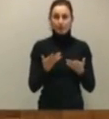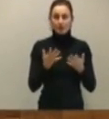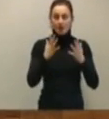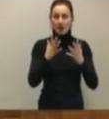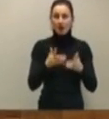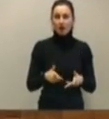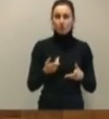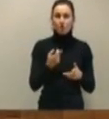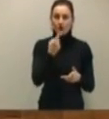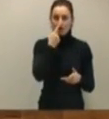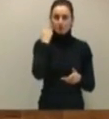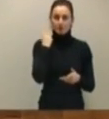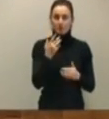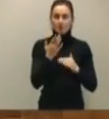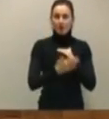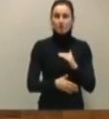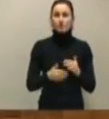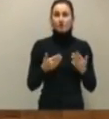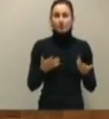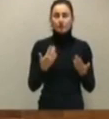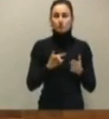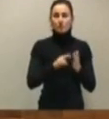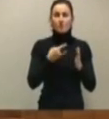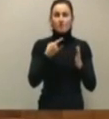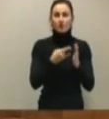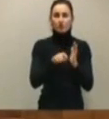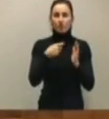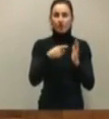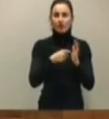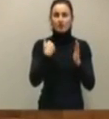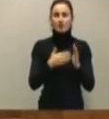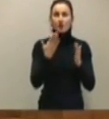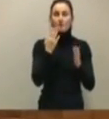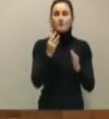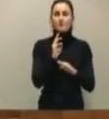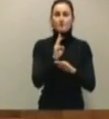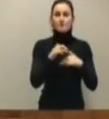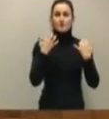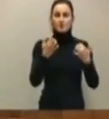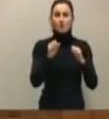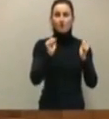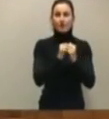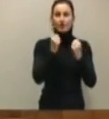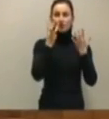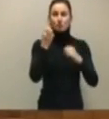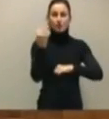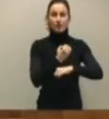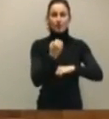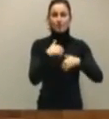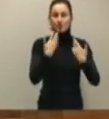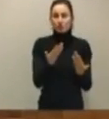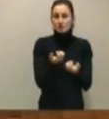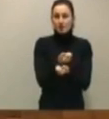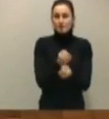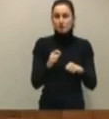computaron el año pasado. El proyecto de ley fue presentado en la Cámara el 28 de diciembre, por lo que, resultando